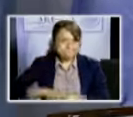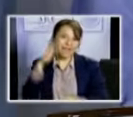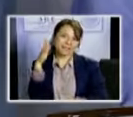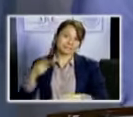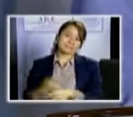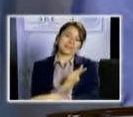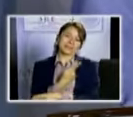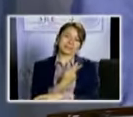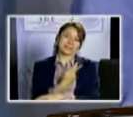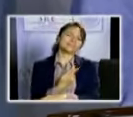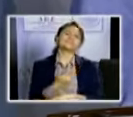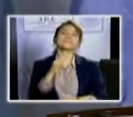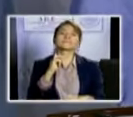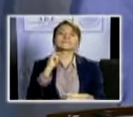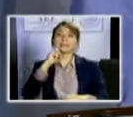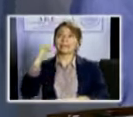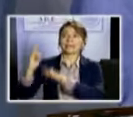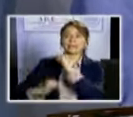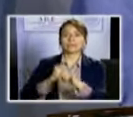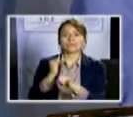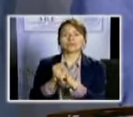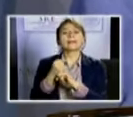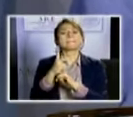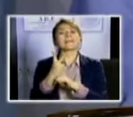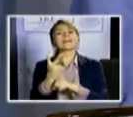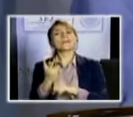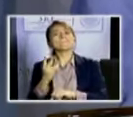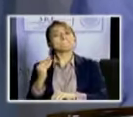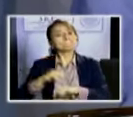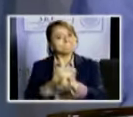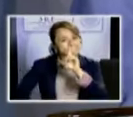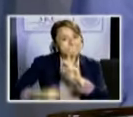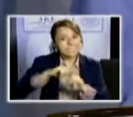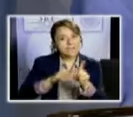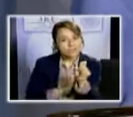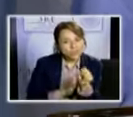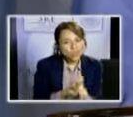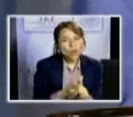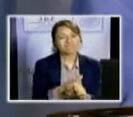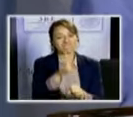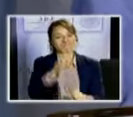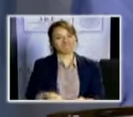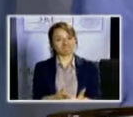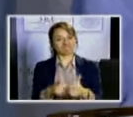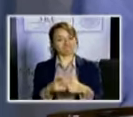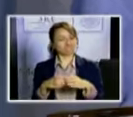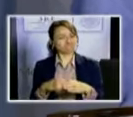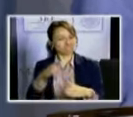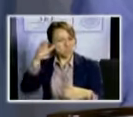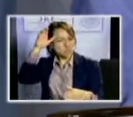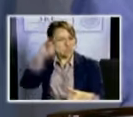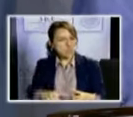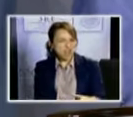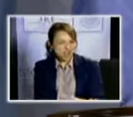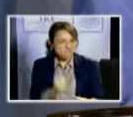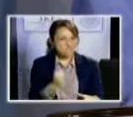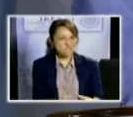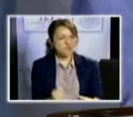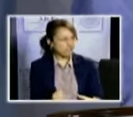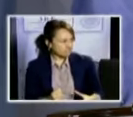factor adicional, que es el tema de terrorismo. Porque más y más ahora, con lo que acaba de suceder en Europa, está